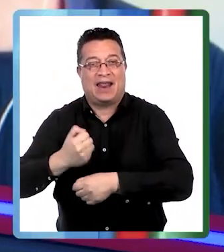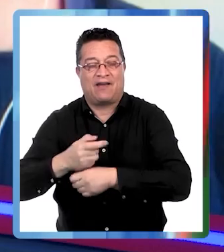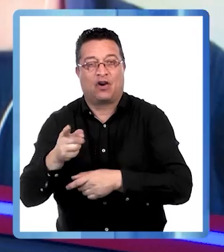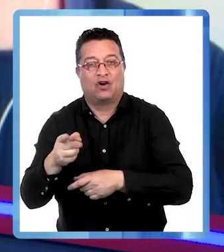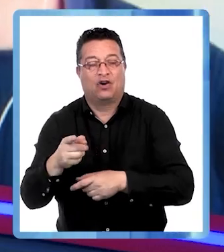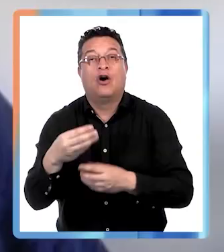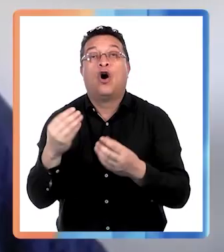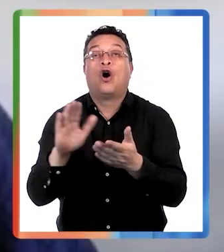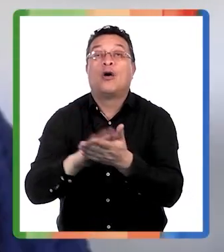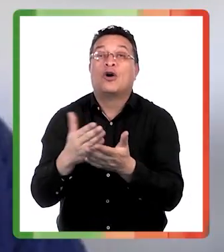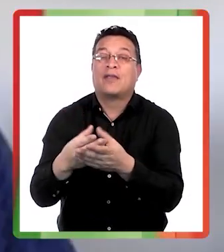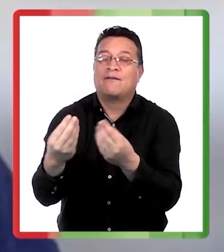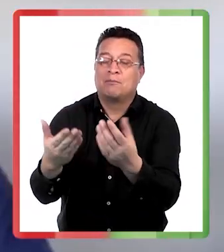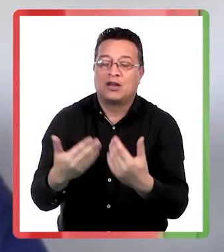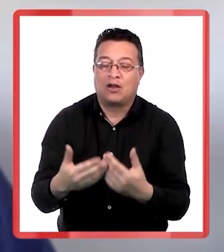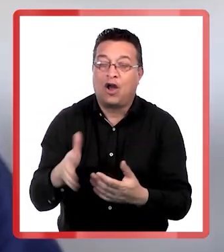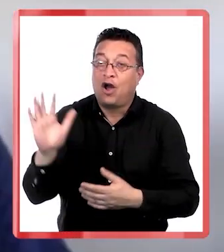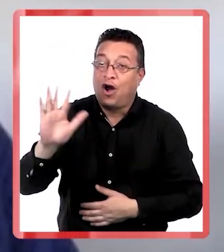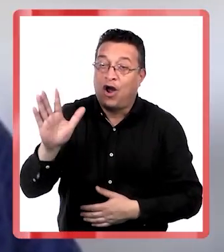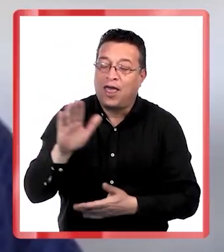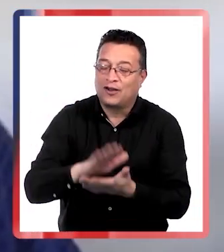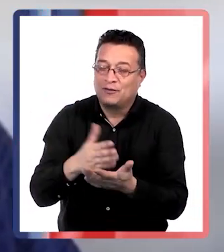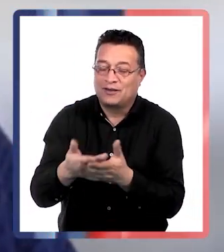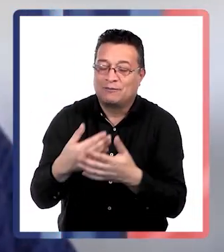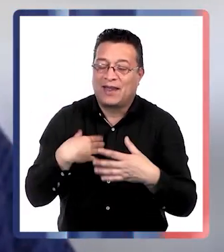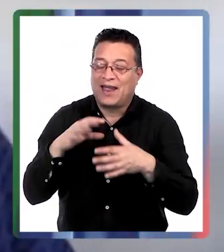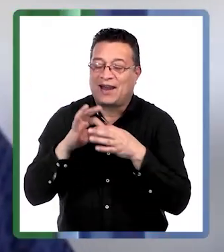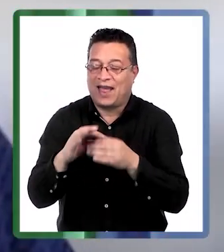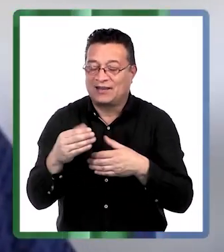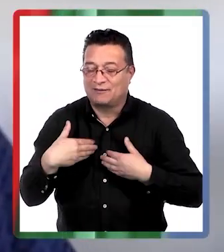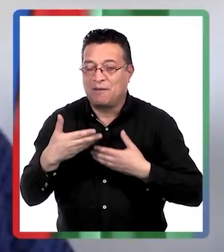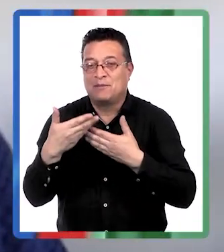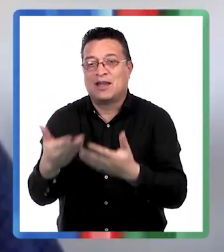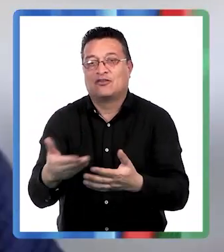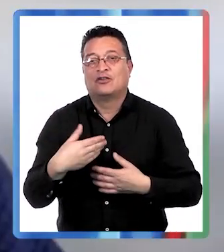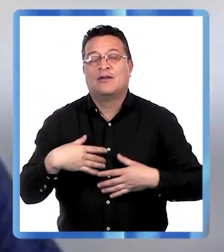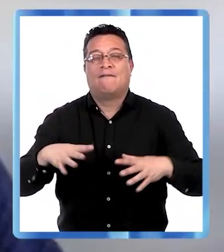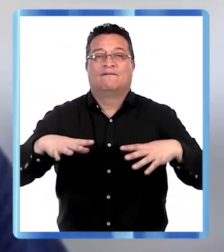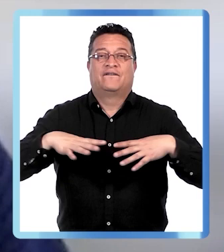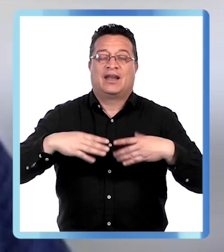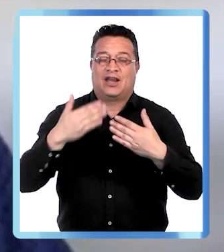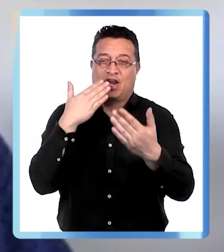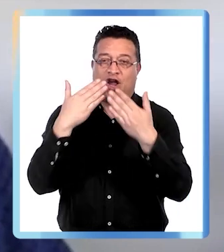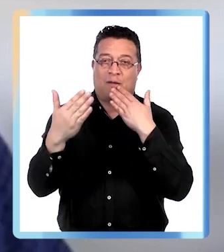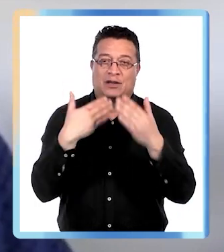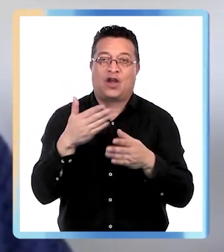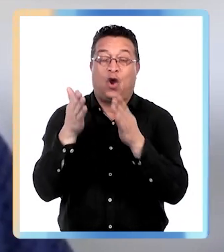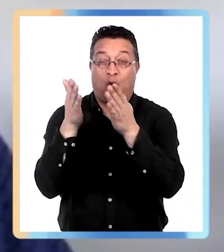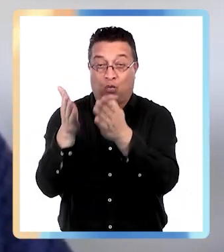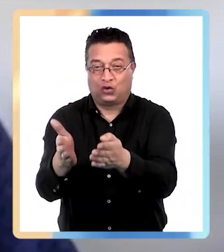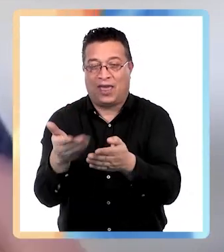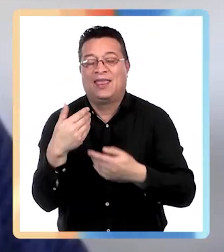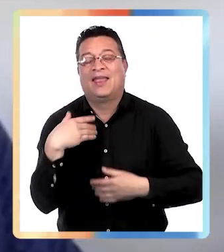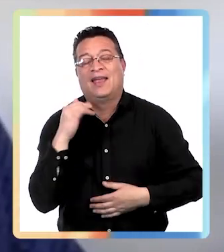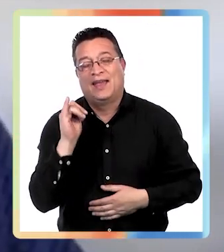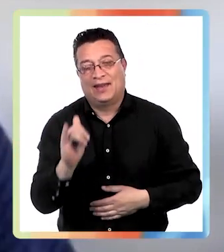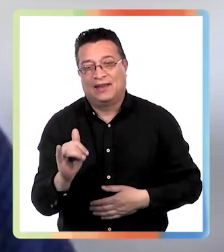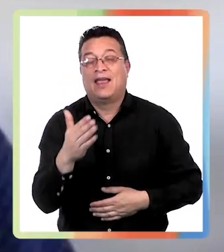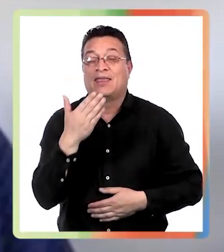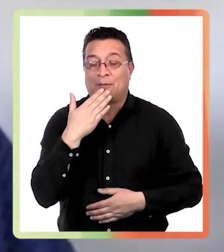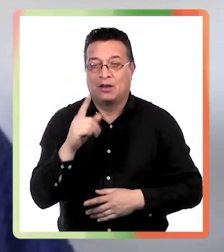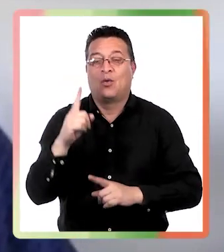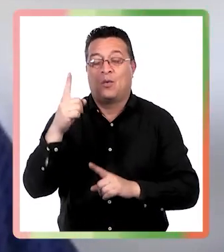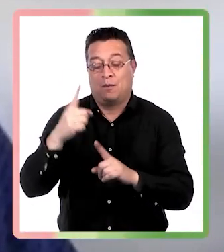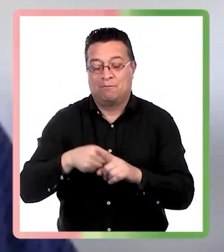Bienvenido. Hola, ¿cómo estás? Muchas gracias por la invitación y feliz de estar conversando con ustedes, además en